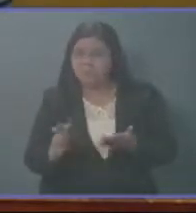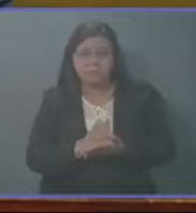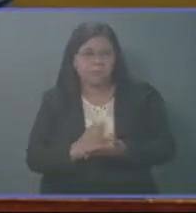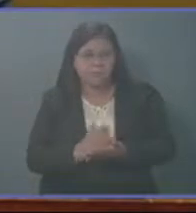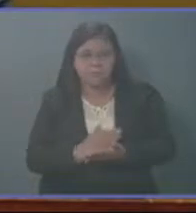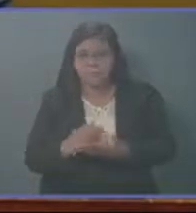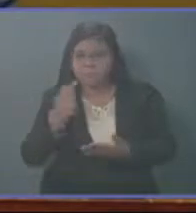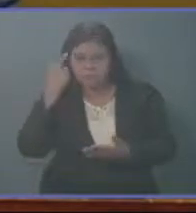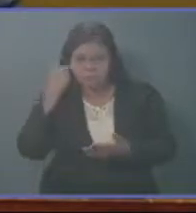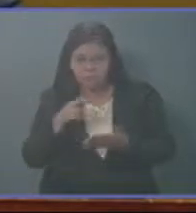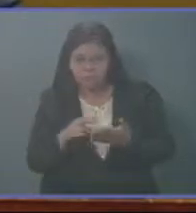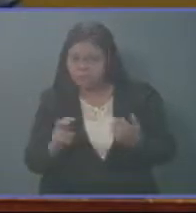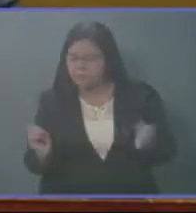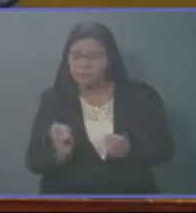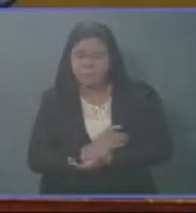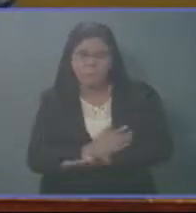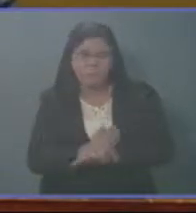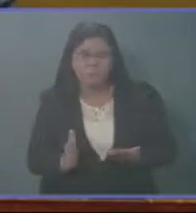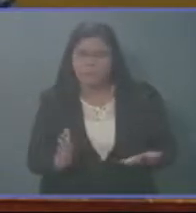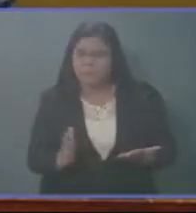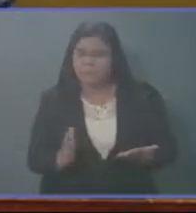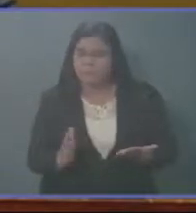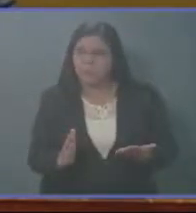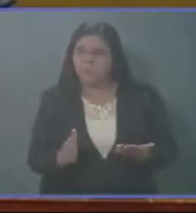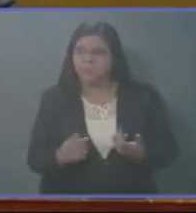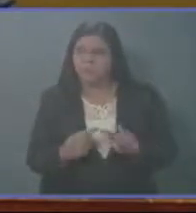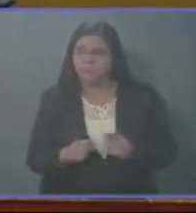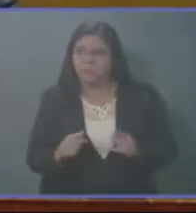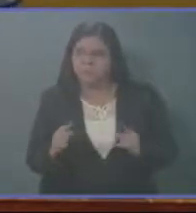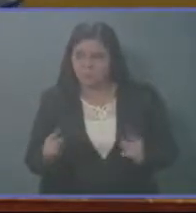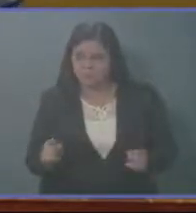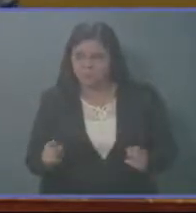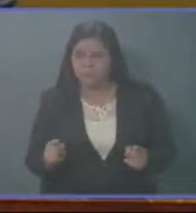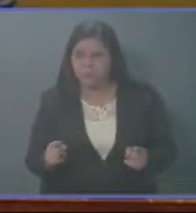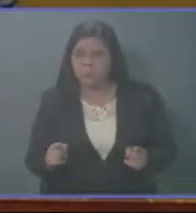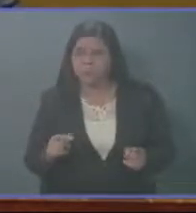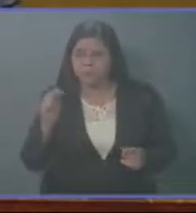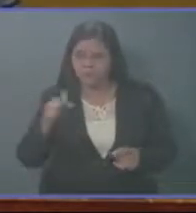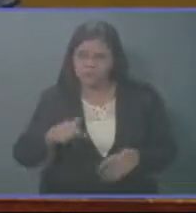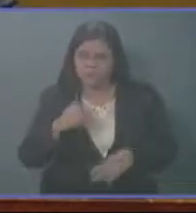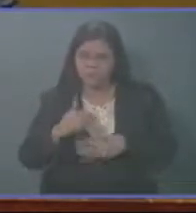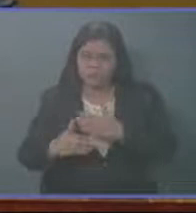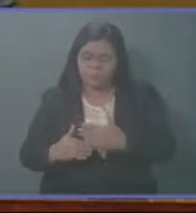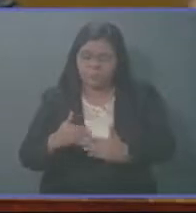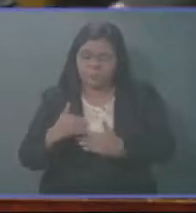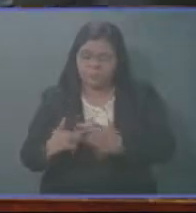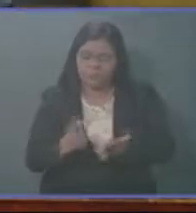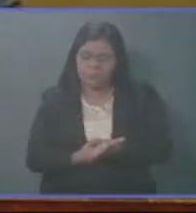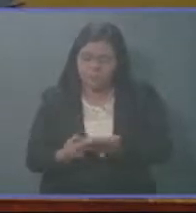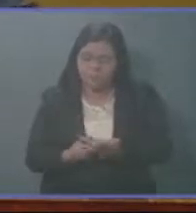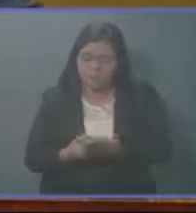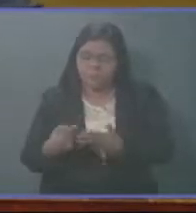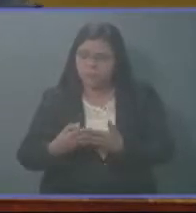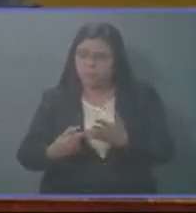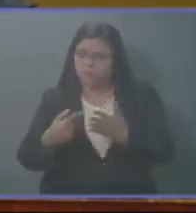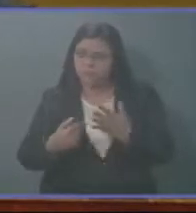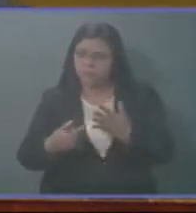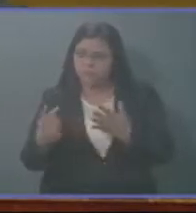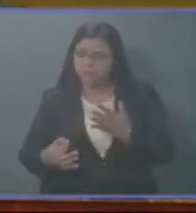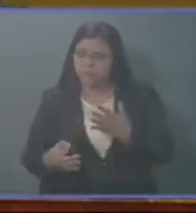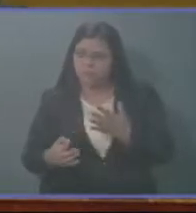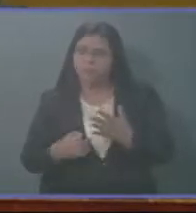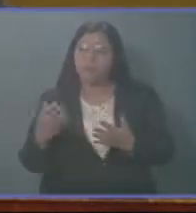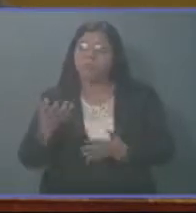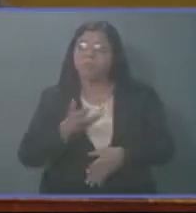siquiera haberlo analizado. Más bien, en el proceso de discusión de esa ley que